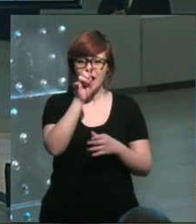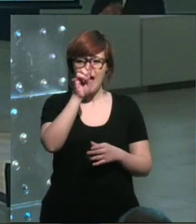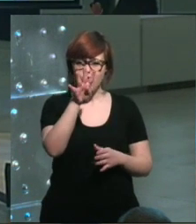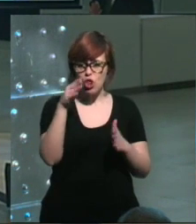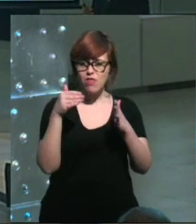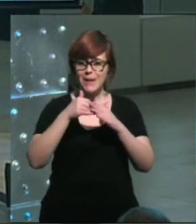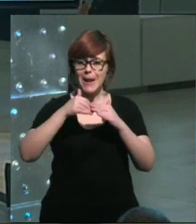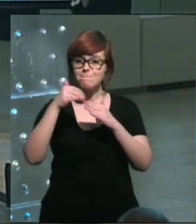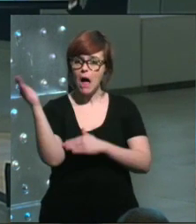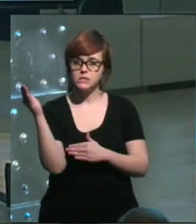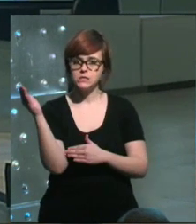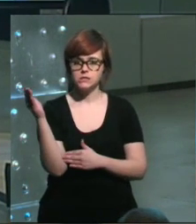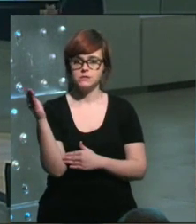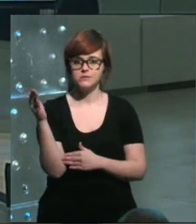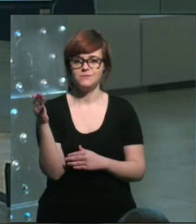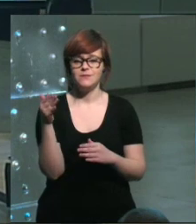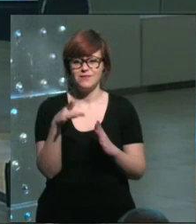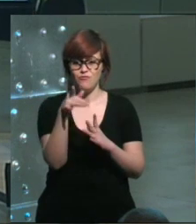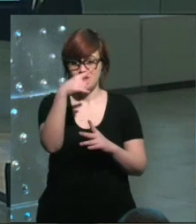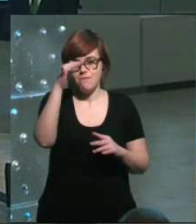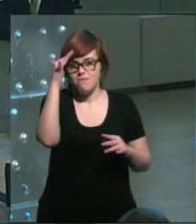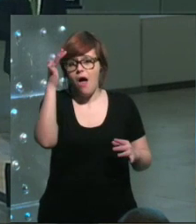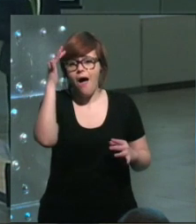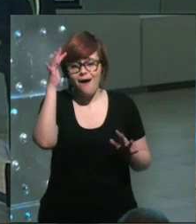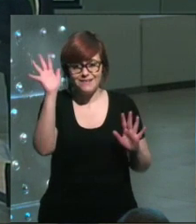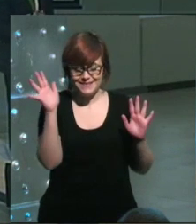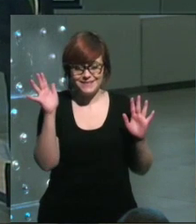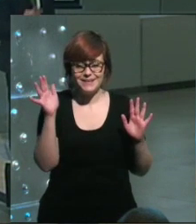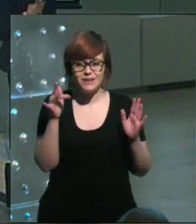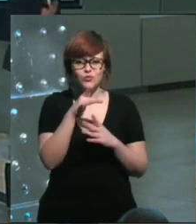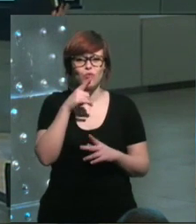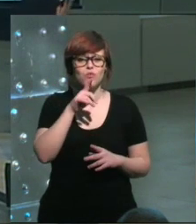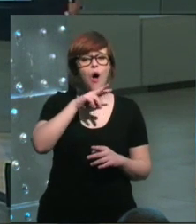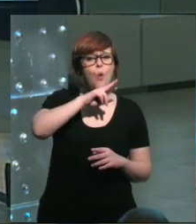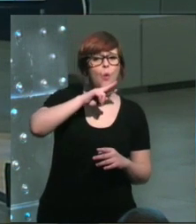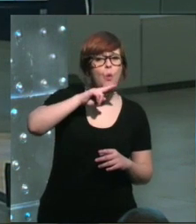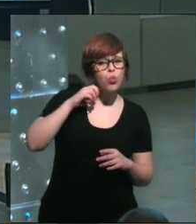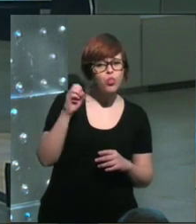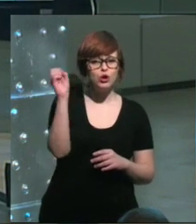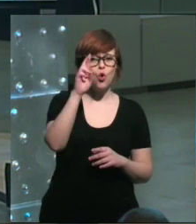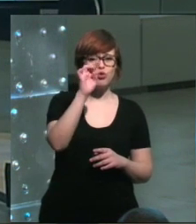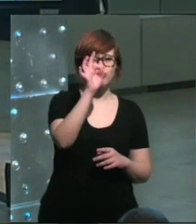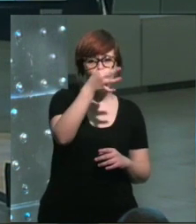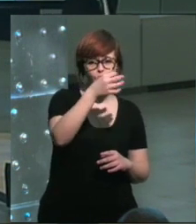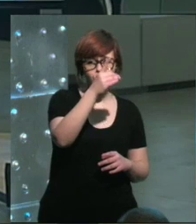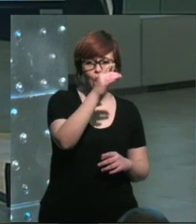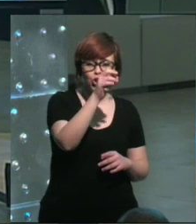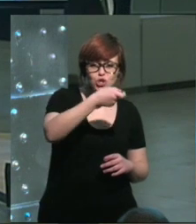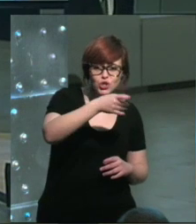Cuando digo 14.000 grupos, pues ya os podéis imaginar. Desde judíos ortodoxos cubanoamericanos,